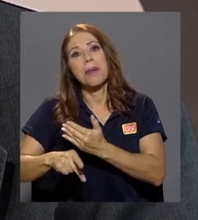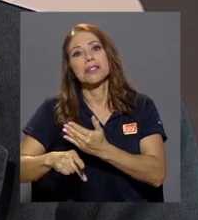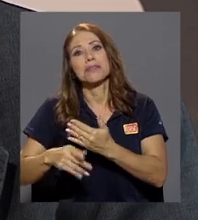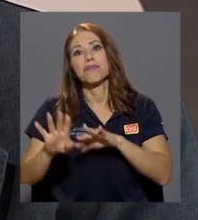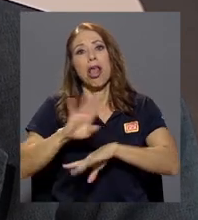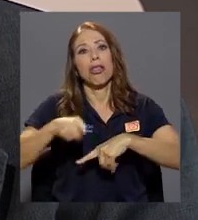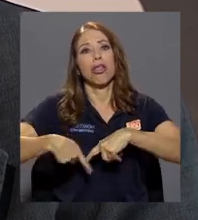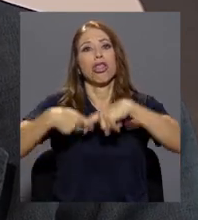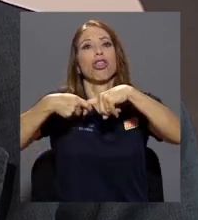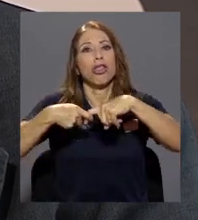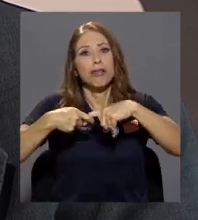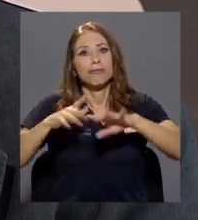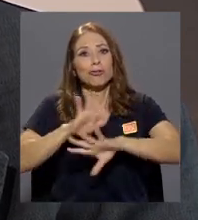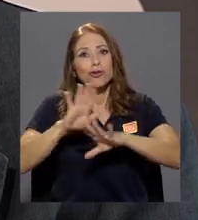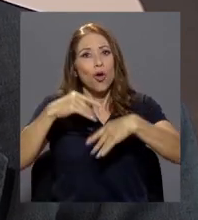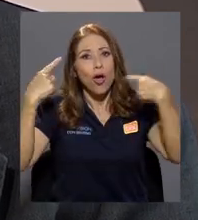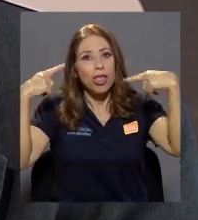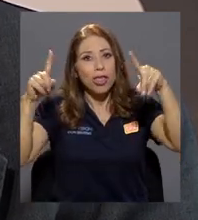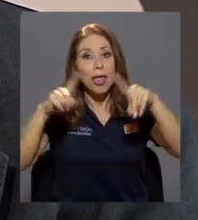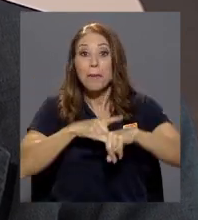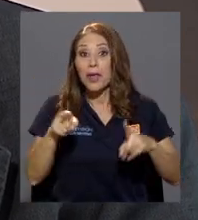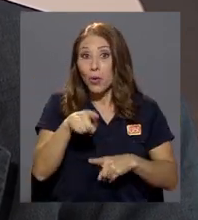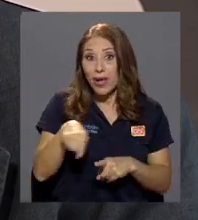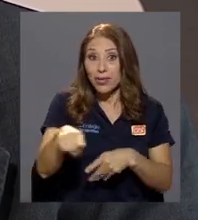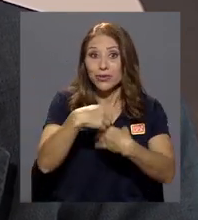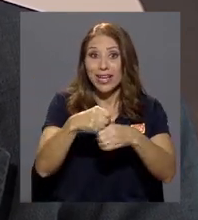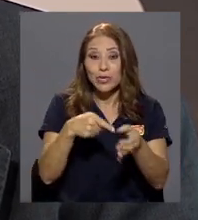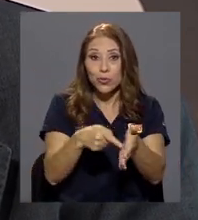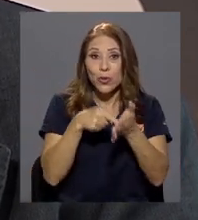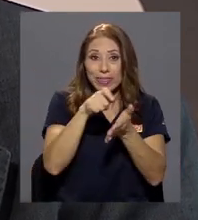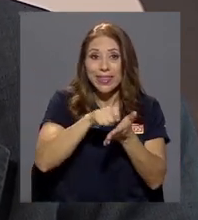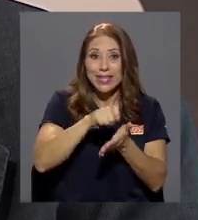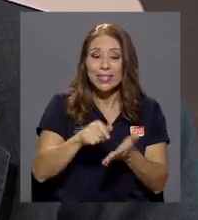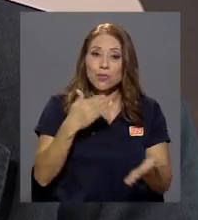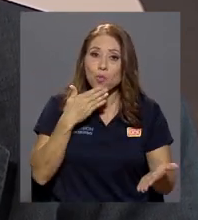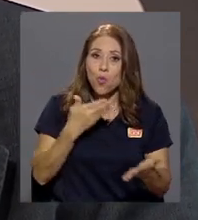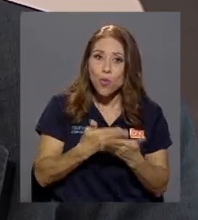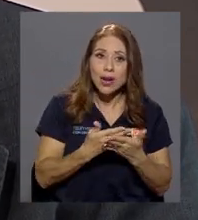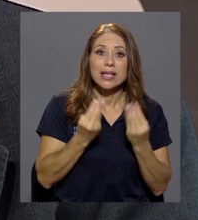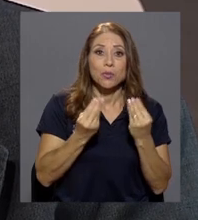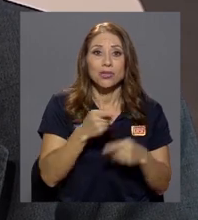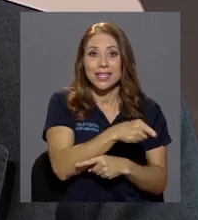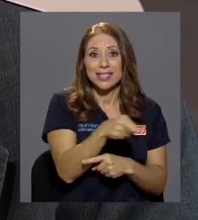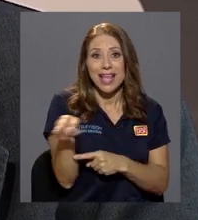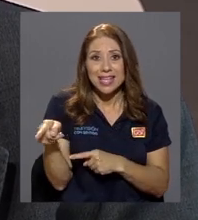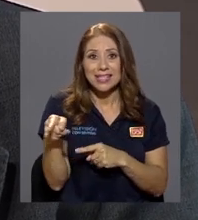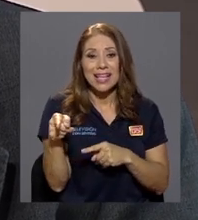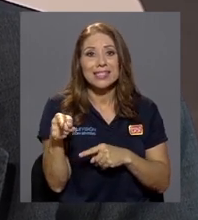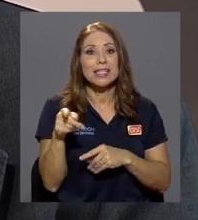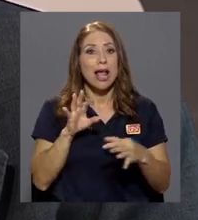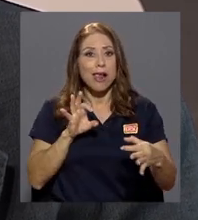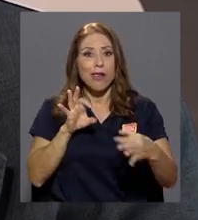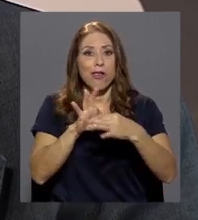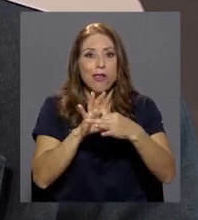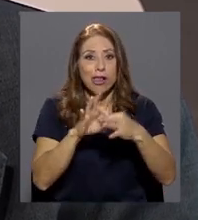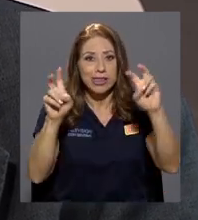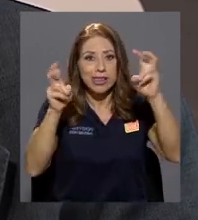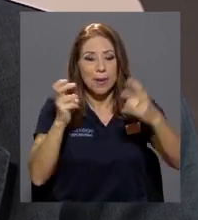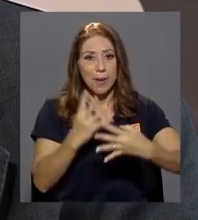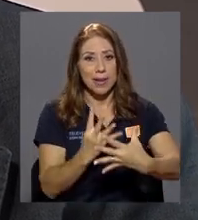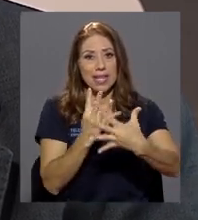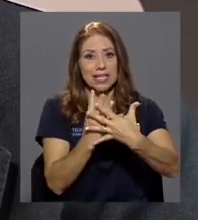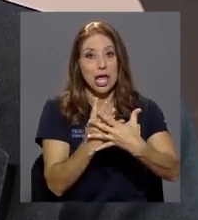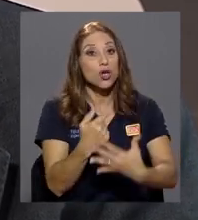realizarse y realmente han hecho tesis se han hecho tesis muy buenas de las cuales muchas se refieren al tema penitenciario de las que yo mismo